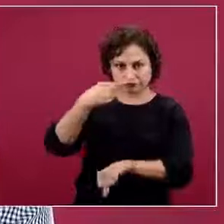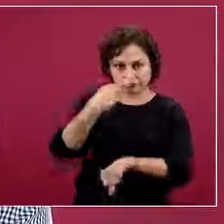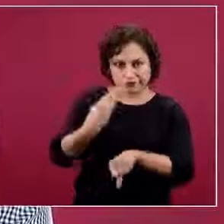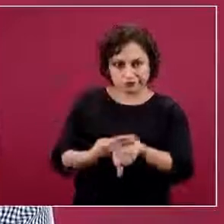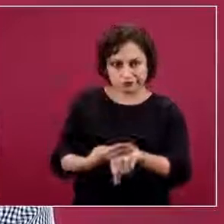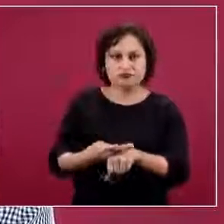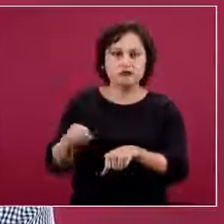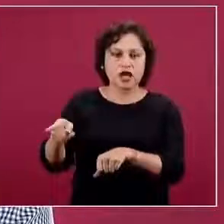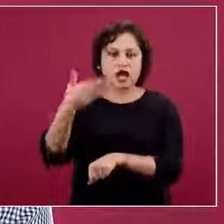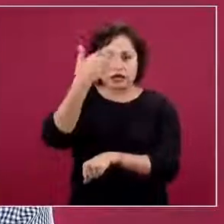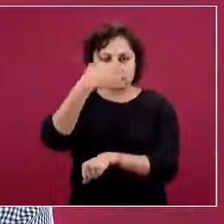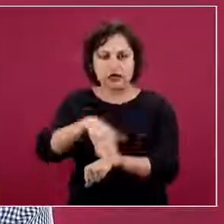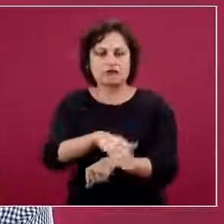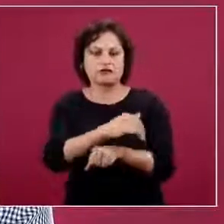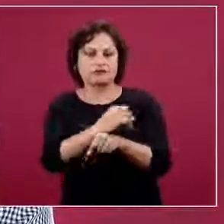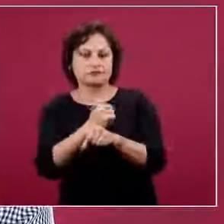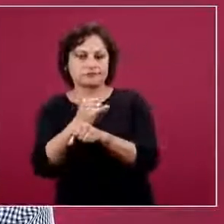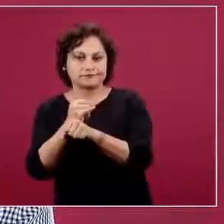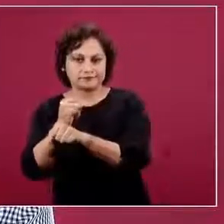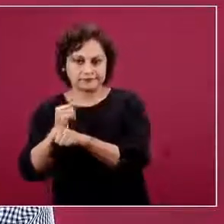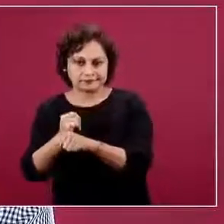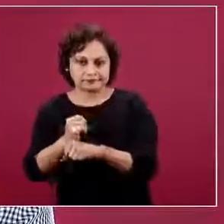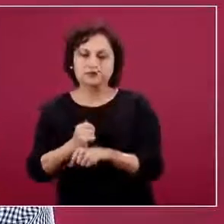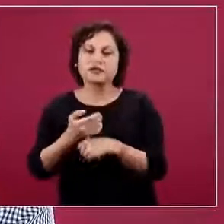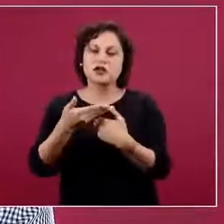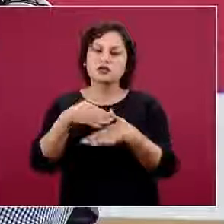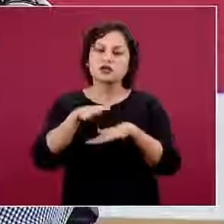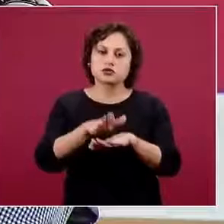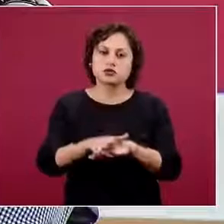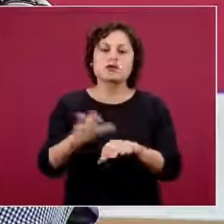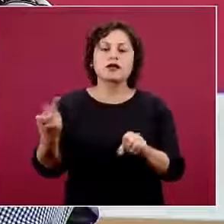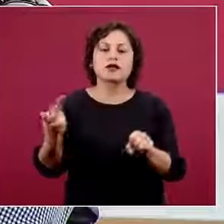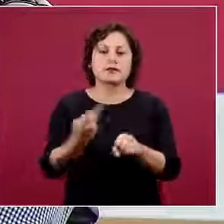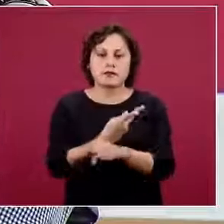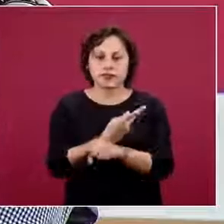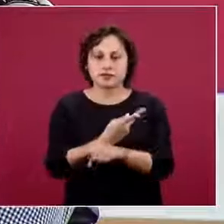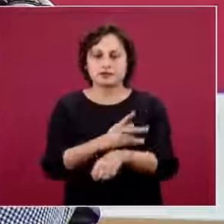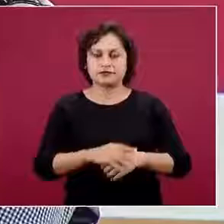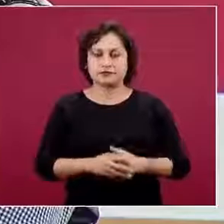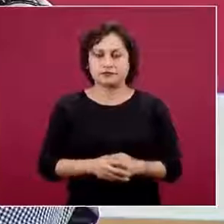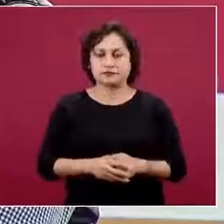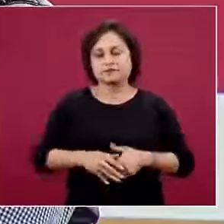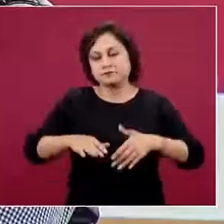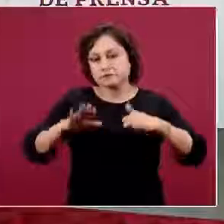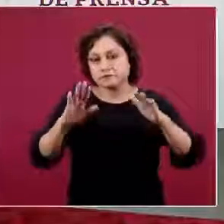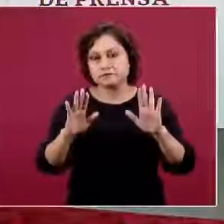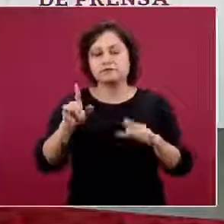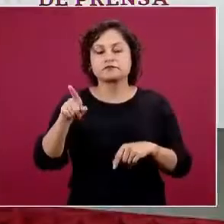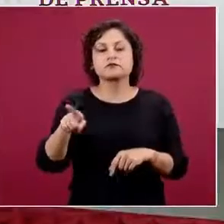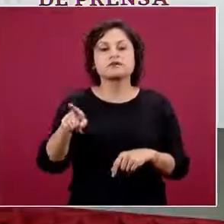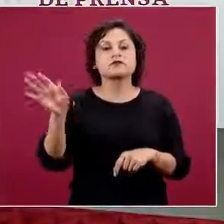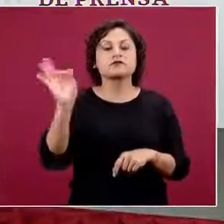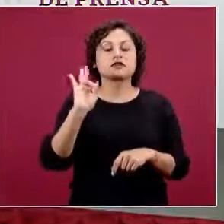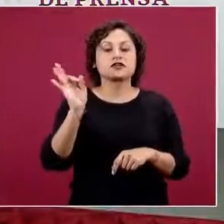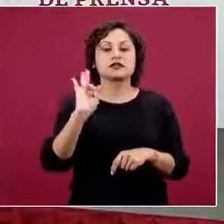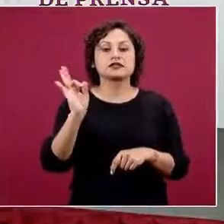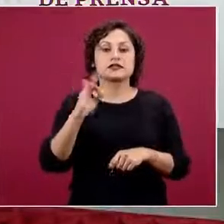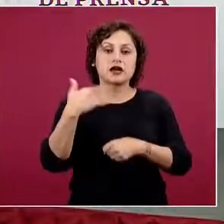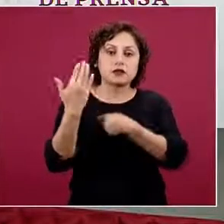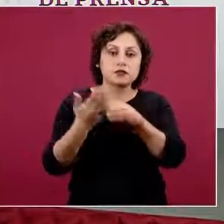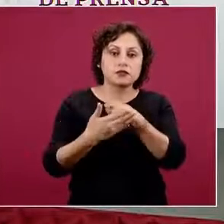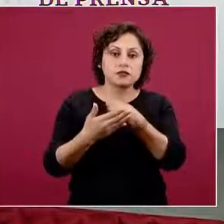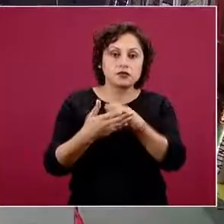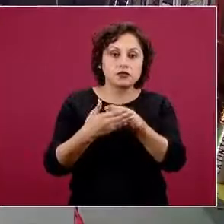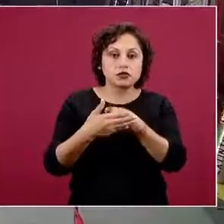ver con la investigación de lo que pudo haber sucedido y a ver si en un momento determinado hay oportunidad de dar